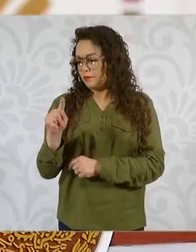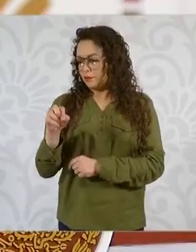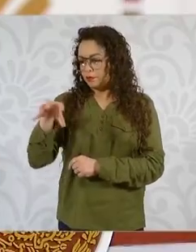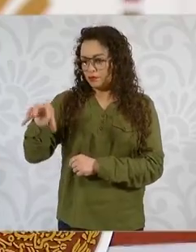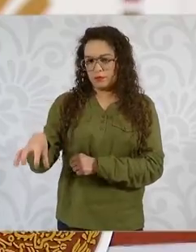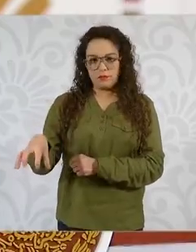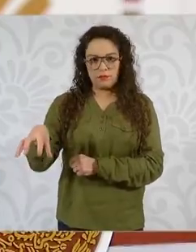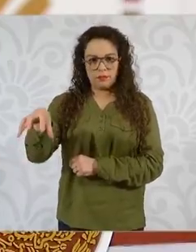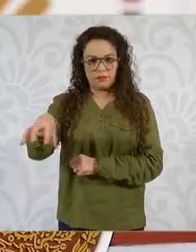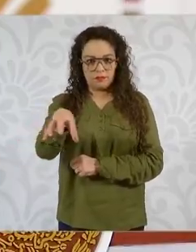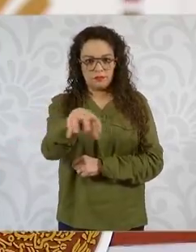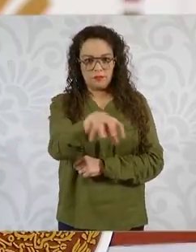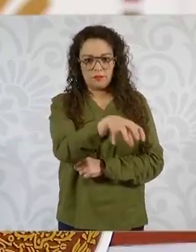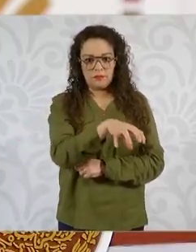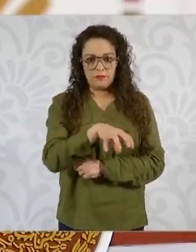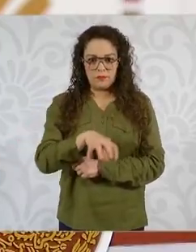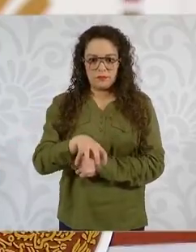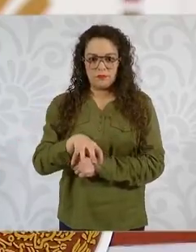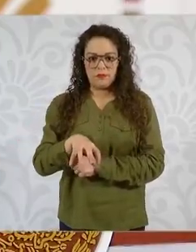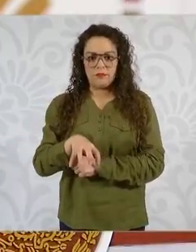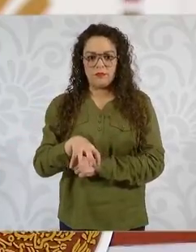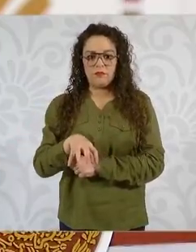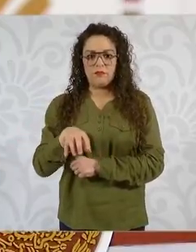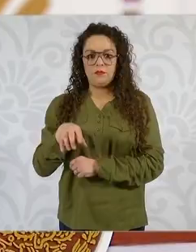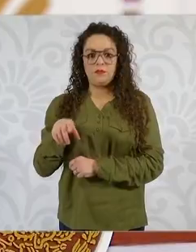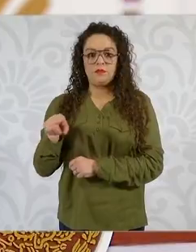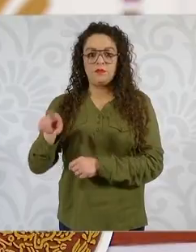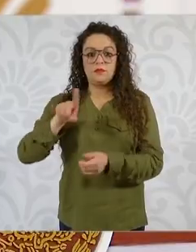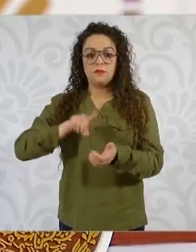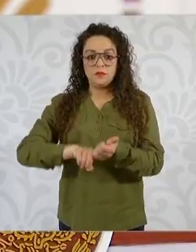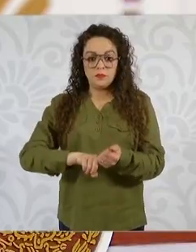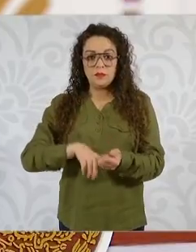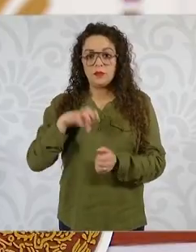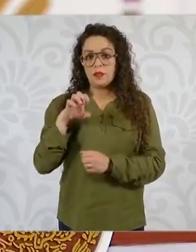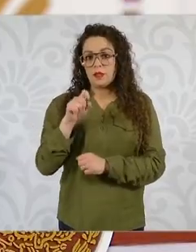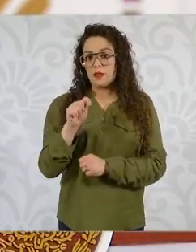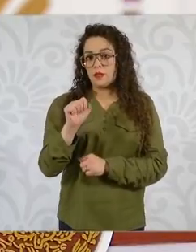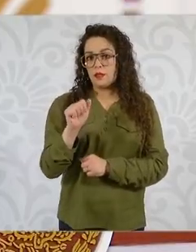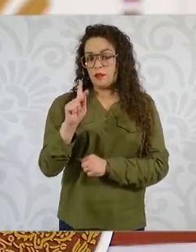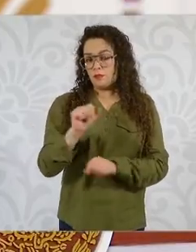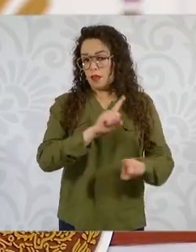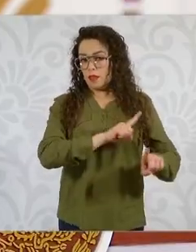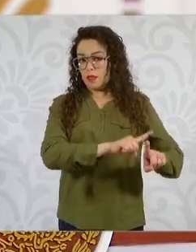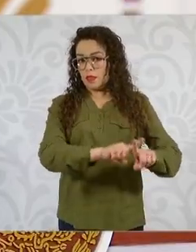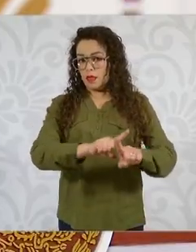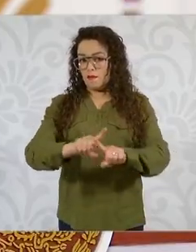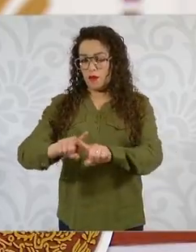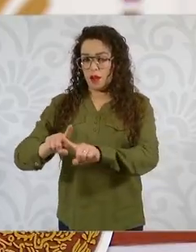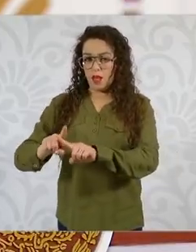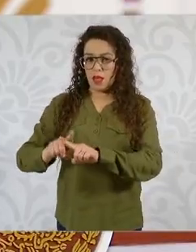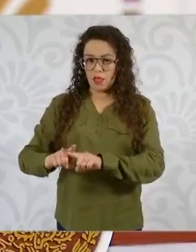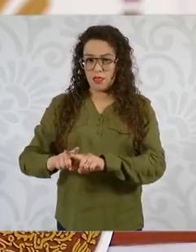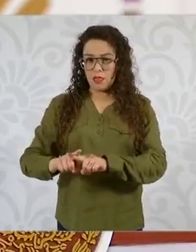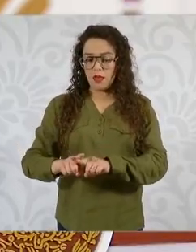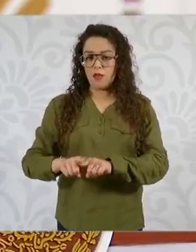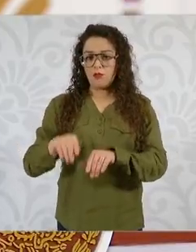en todo el proceso, en las distintas etapas que ha tenido